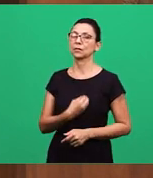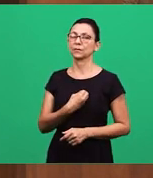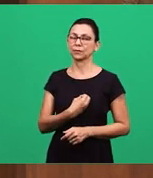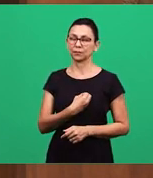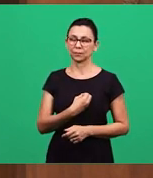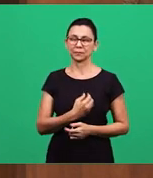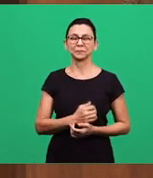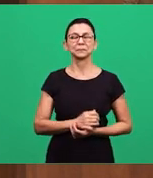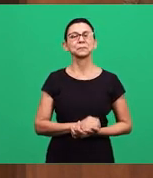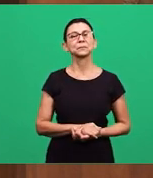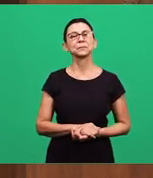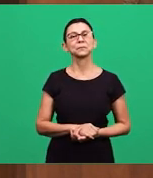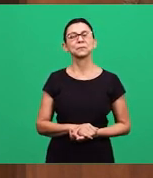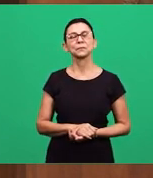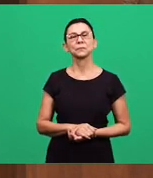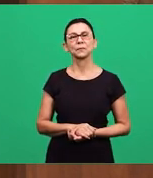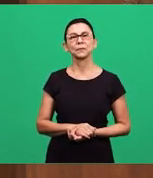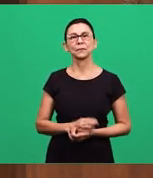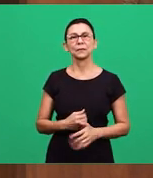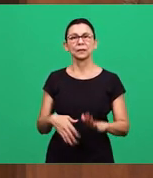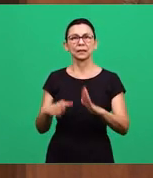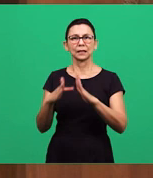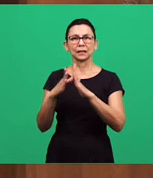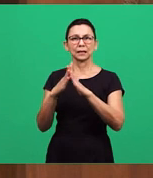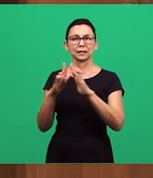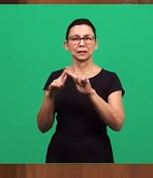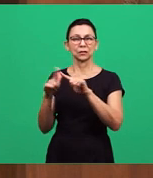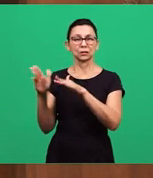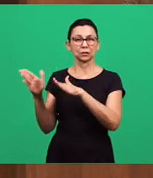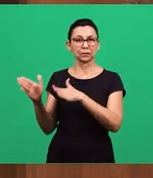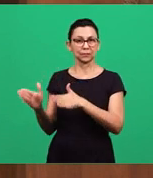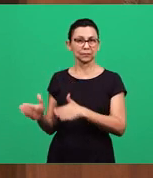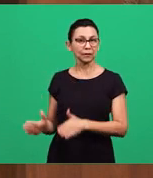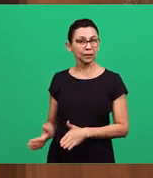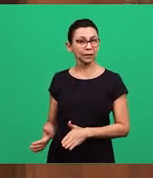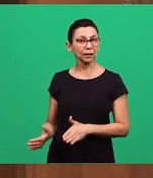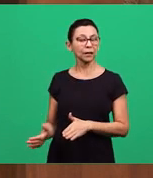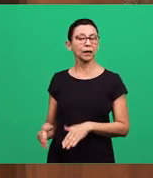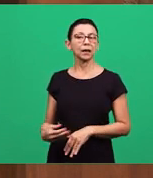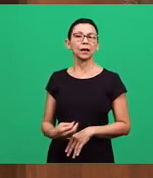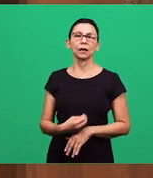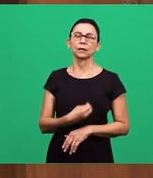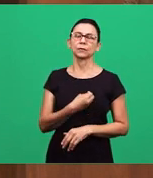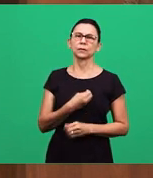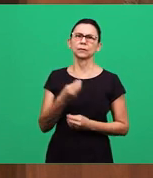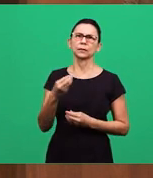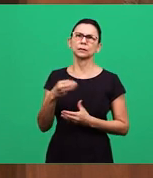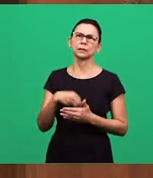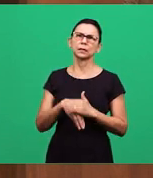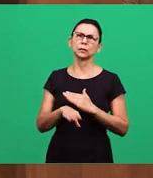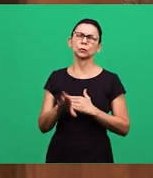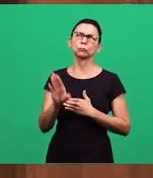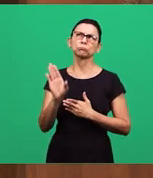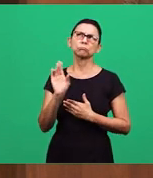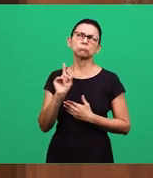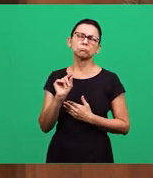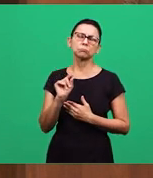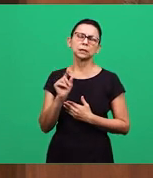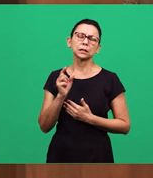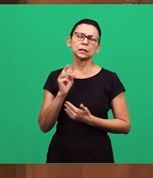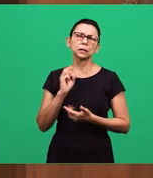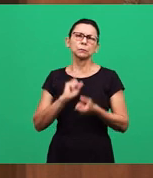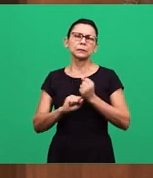en nuestros días. La iglesia fiel, ella vive dentro de una